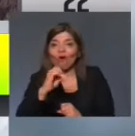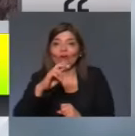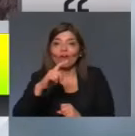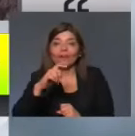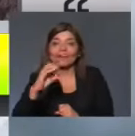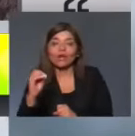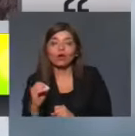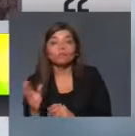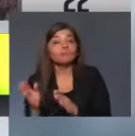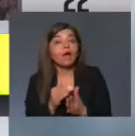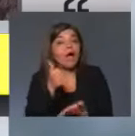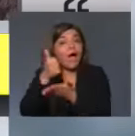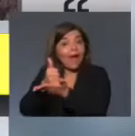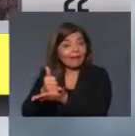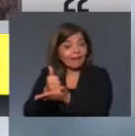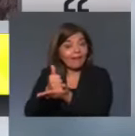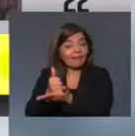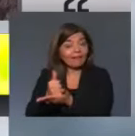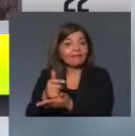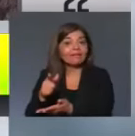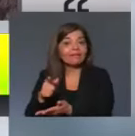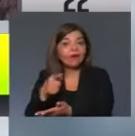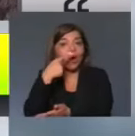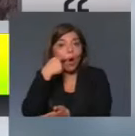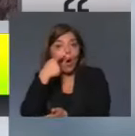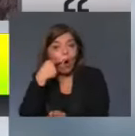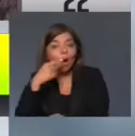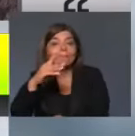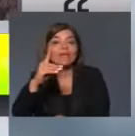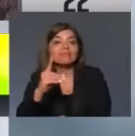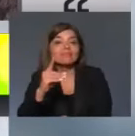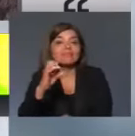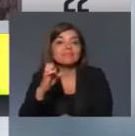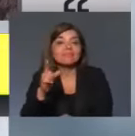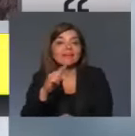9 votos más que Orrego. Desbordes fue 9 votos más que Orrego. Pero Magdalena Santelices tiene...